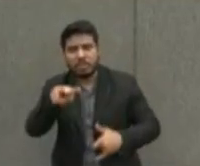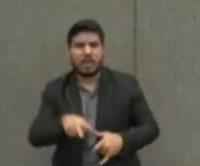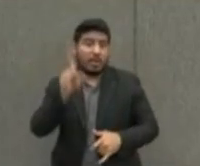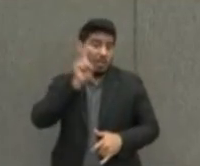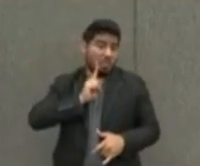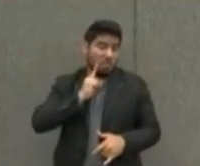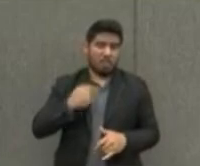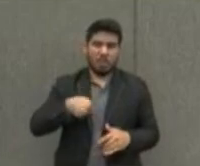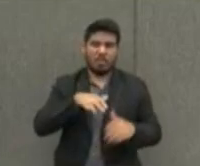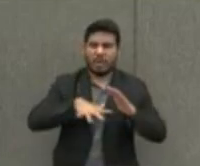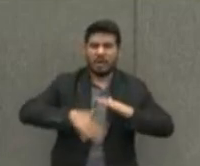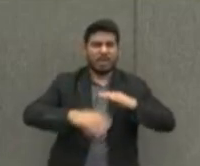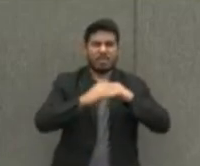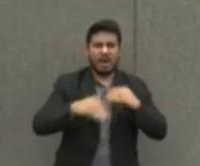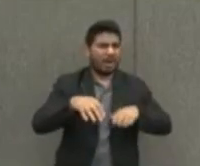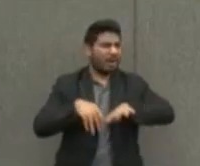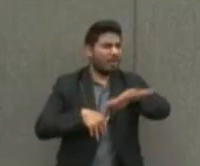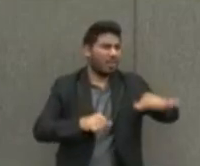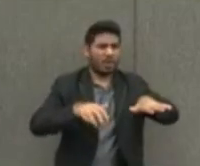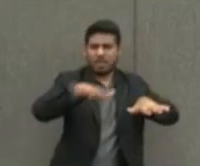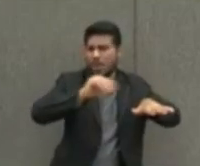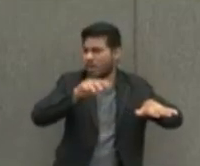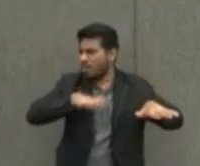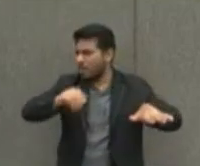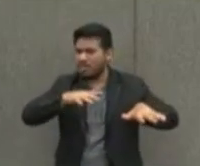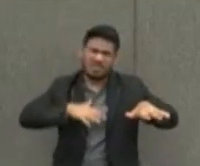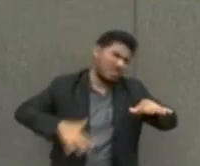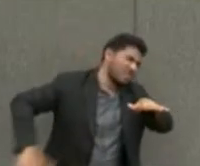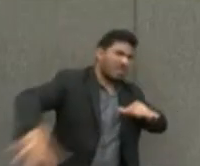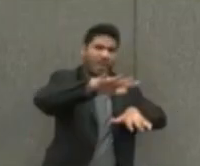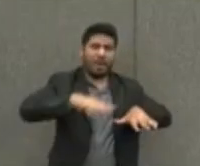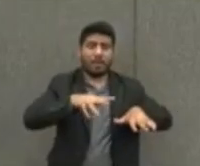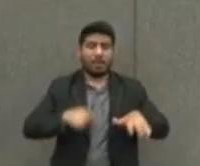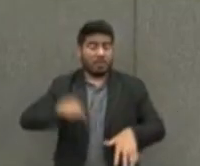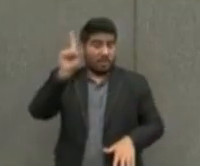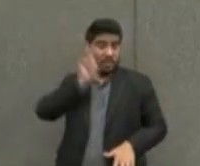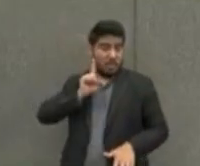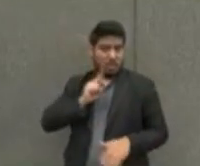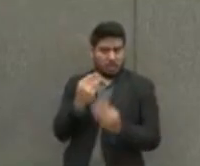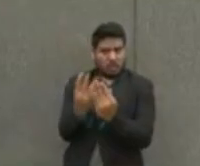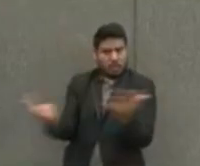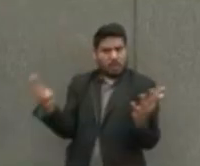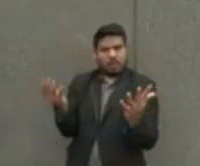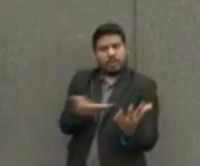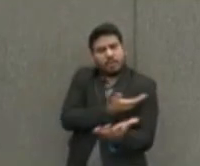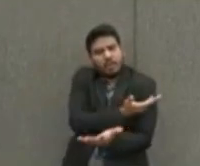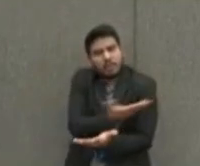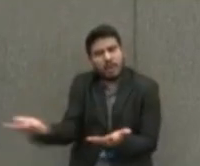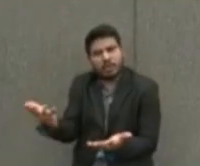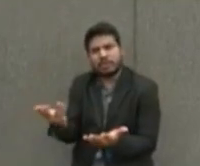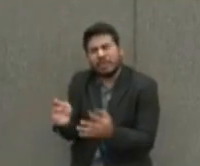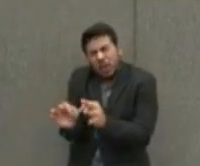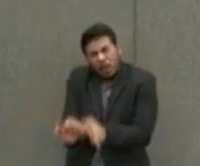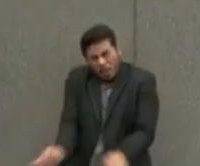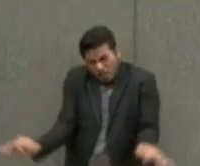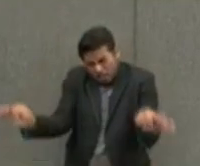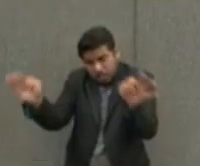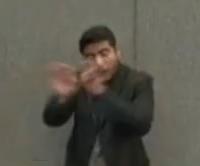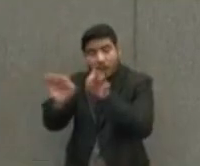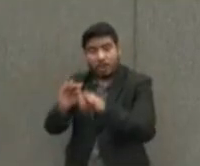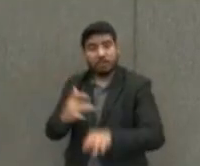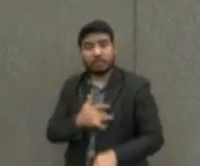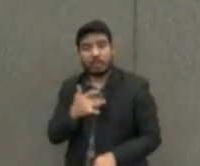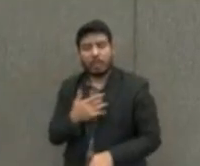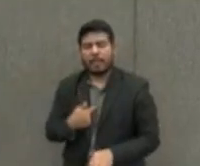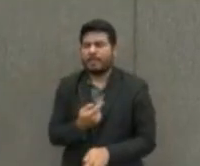de las mujeres de todos los sectores mujeres que por cierto son mucho más importantes de lo